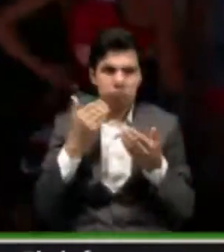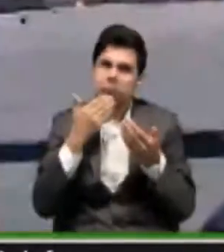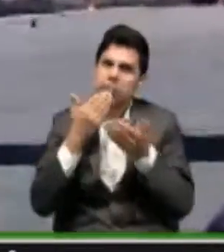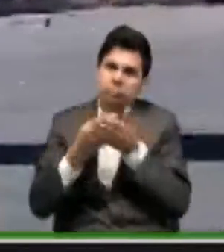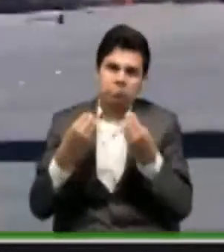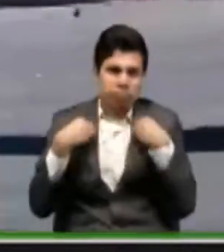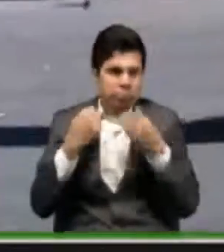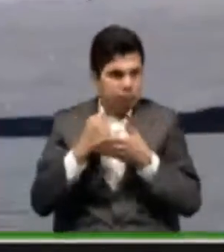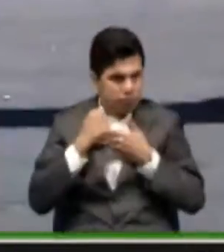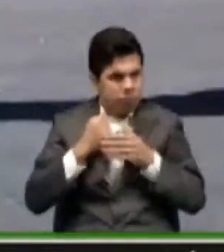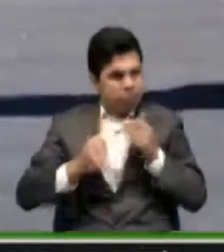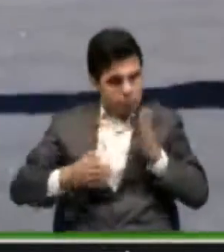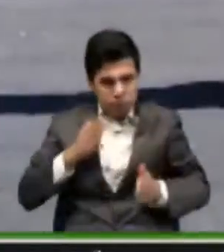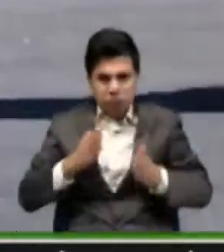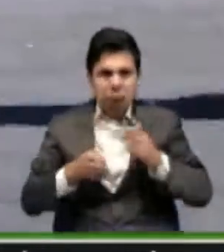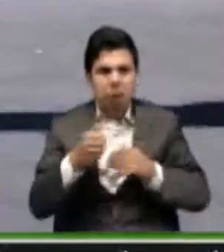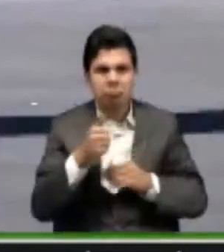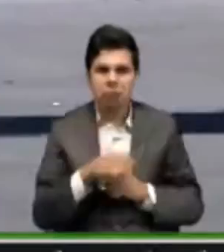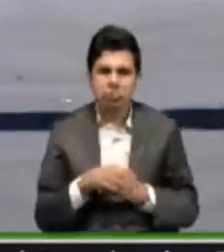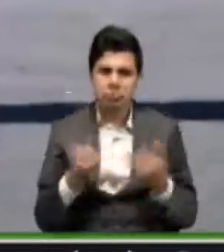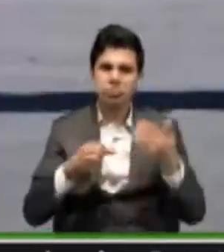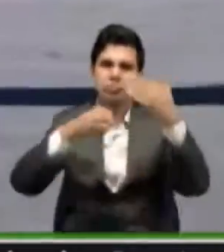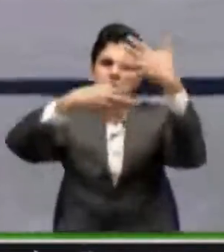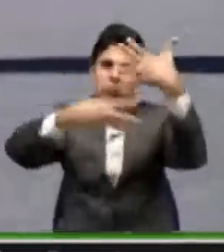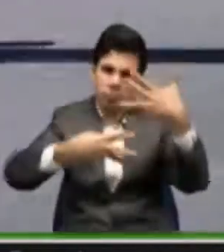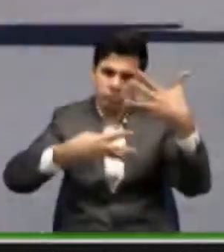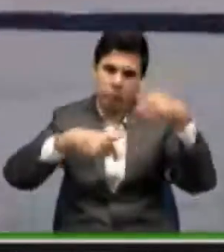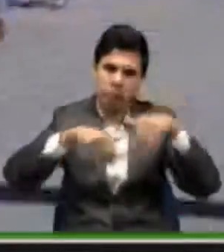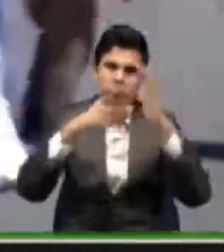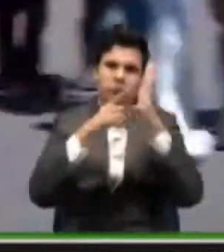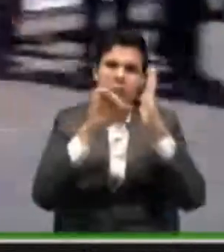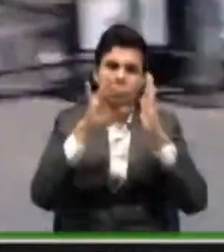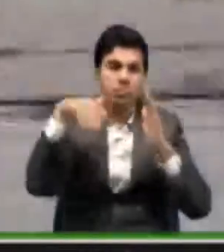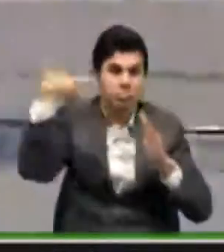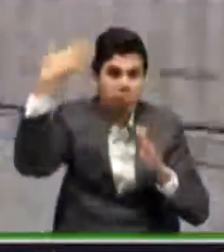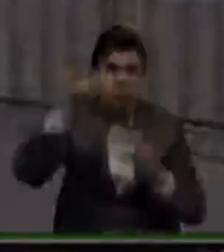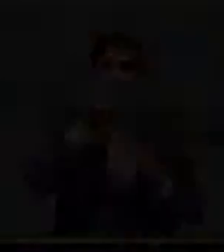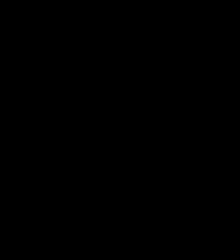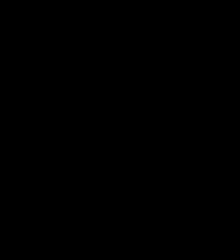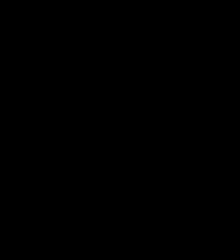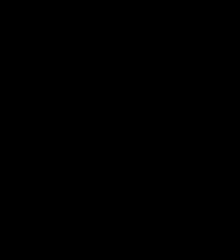se pudo competir. Esta fue la octava carrera del año, la próxima será la media maratón de Bucaramanga.